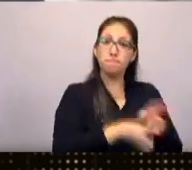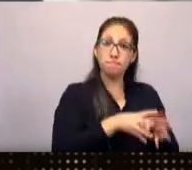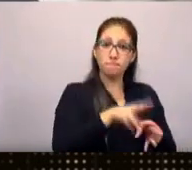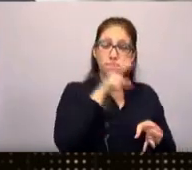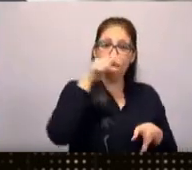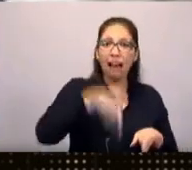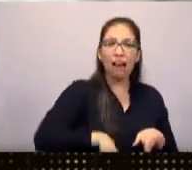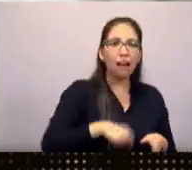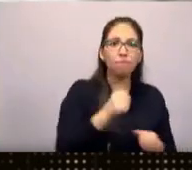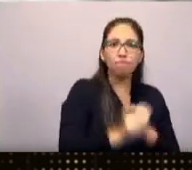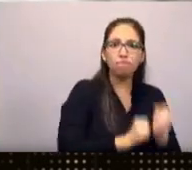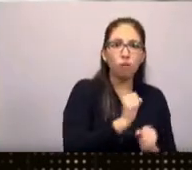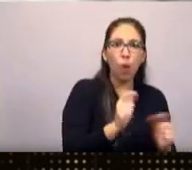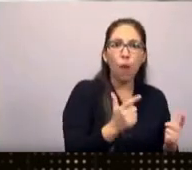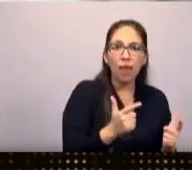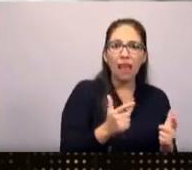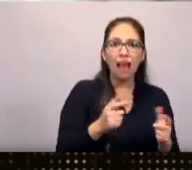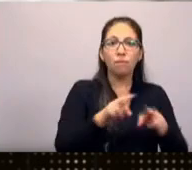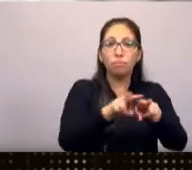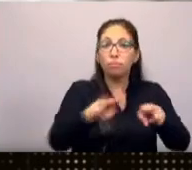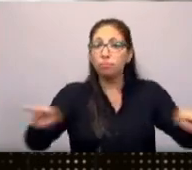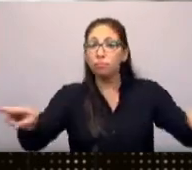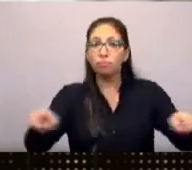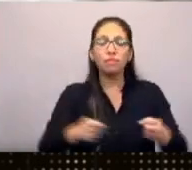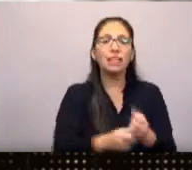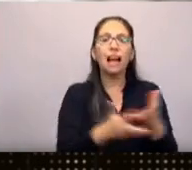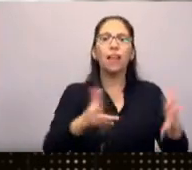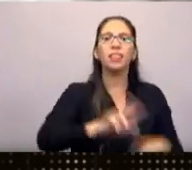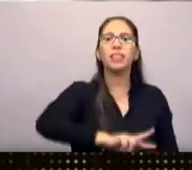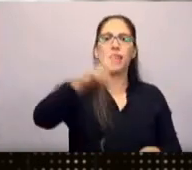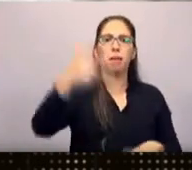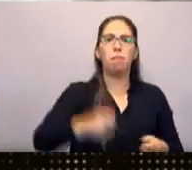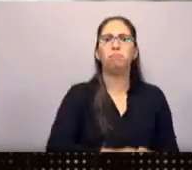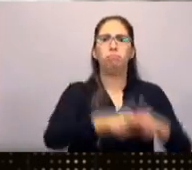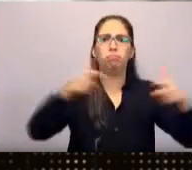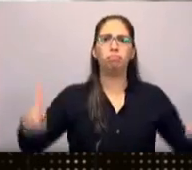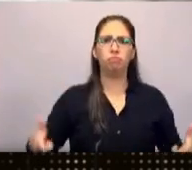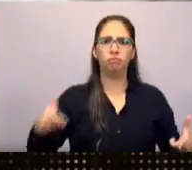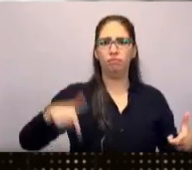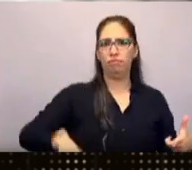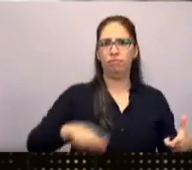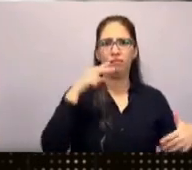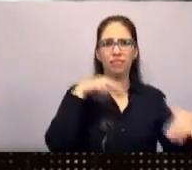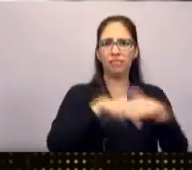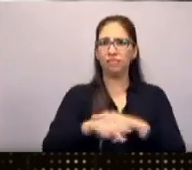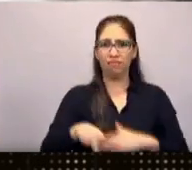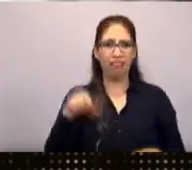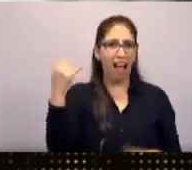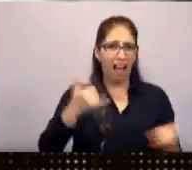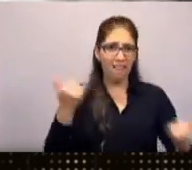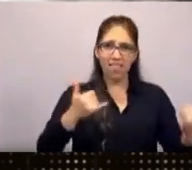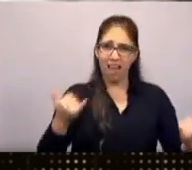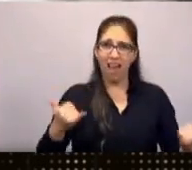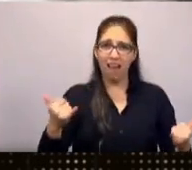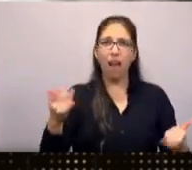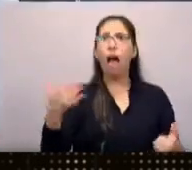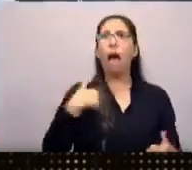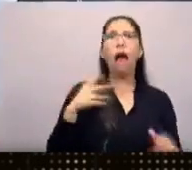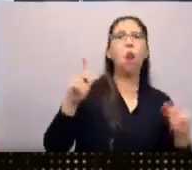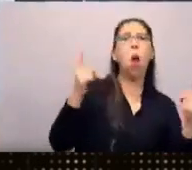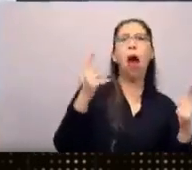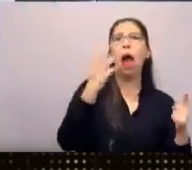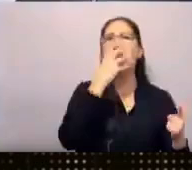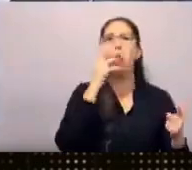la Argentina abrimos camas y camas triplicamos la cantidad de camas de terapia intensiva nadie se quedó sin cama nadie se quedó